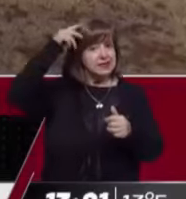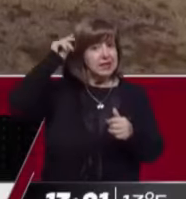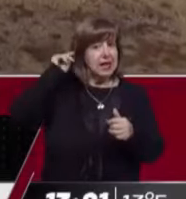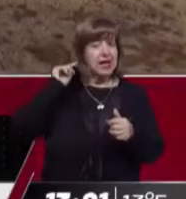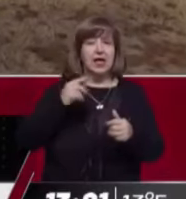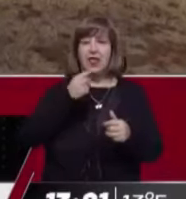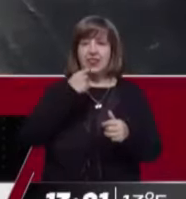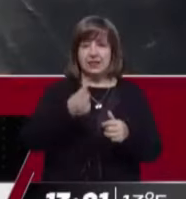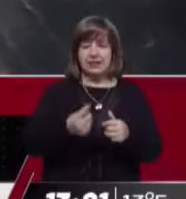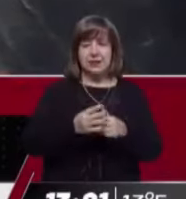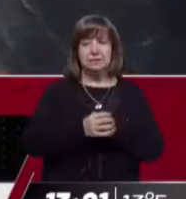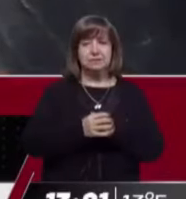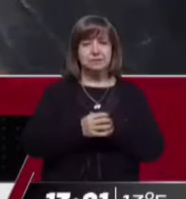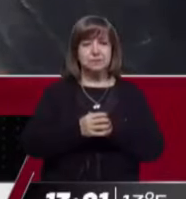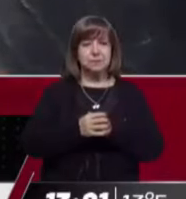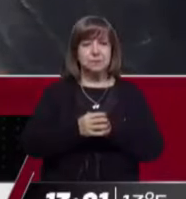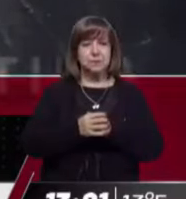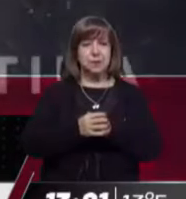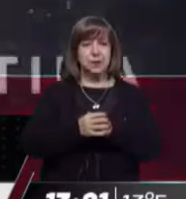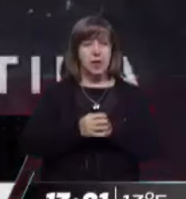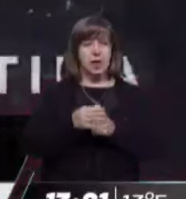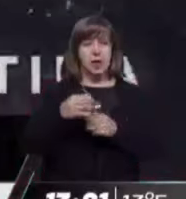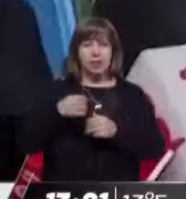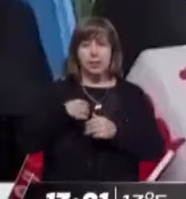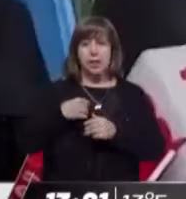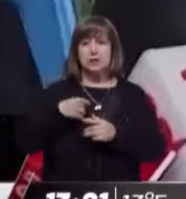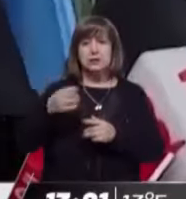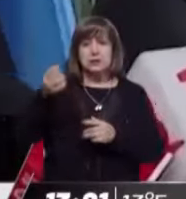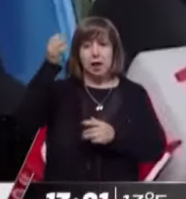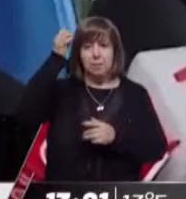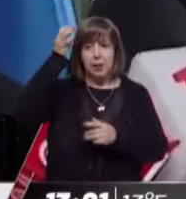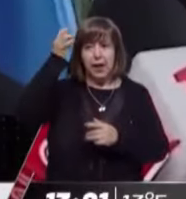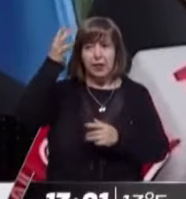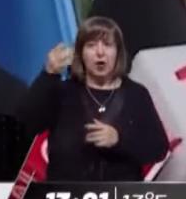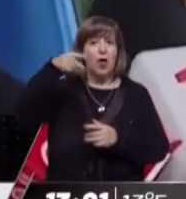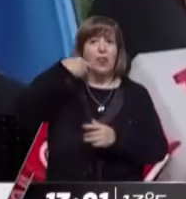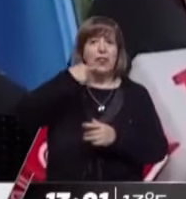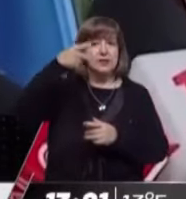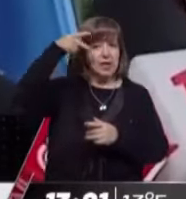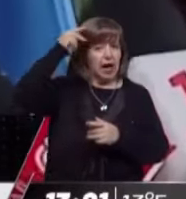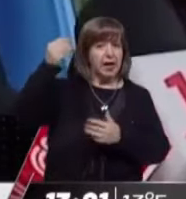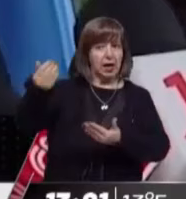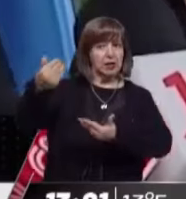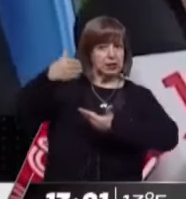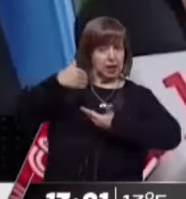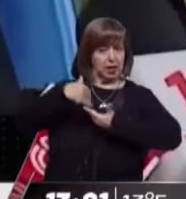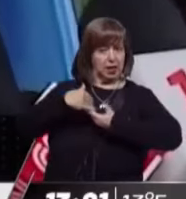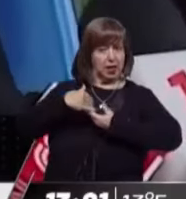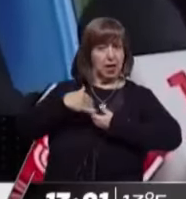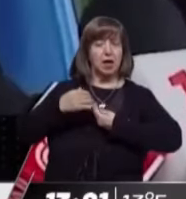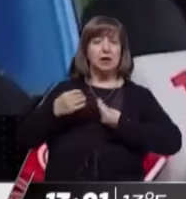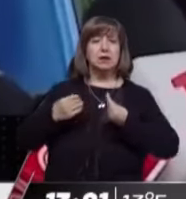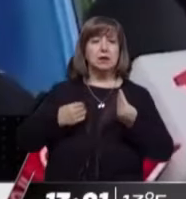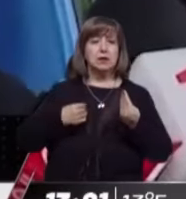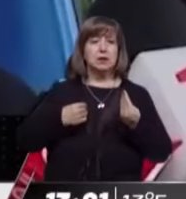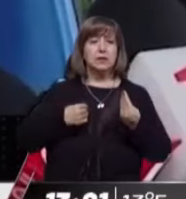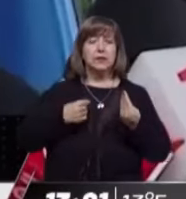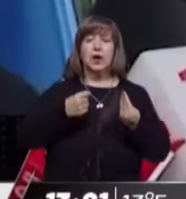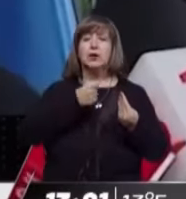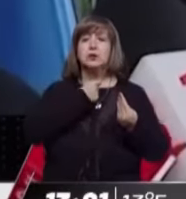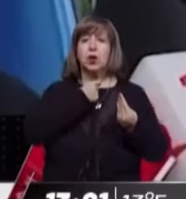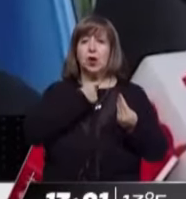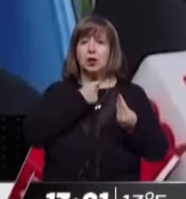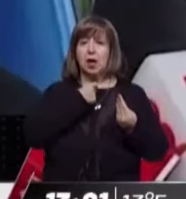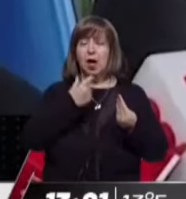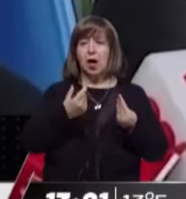Dale. Recibimos una disculpa por parte de la Cancillería Argentina, pero me gustaría manifestarles de manera muy